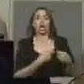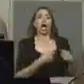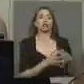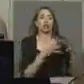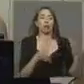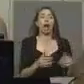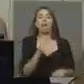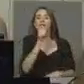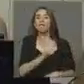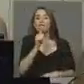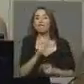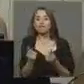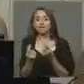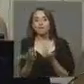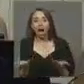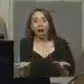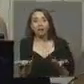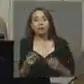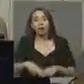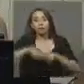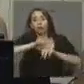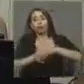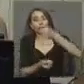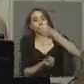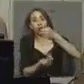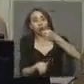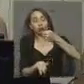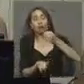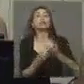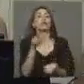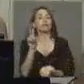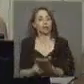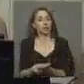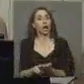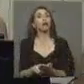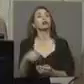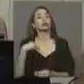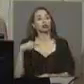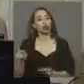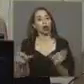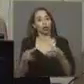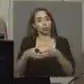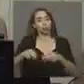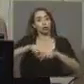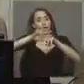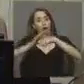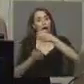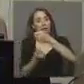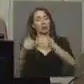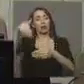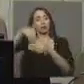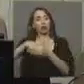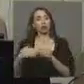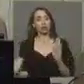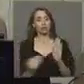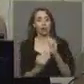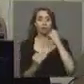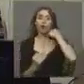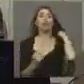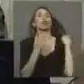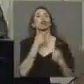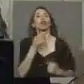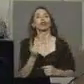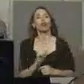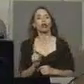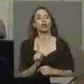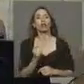gastos comprometidos y que tenemos un déficit, eso es completamente cierto. Yo quiero decir que voté a favor en la Comisión de